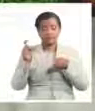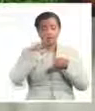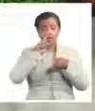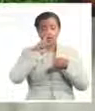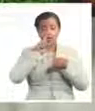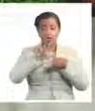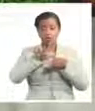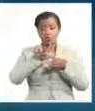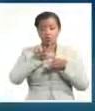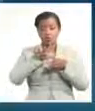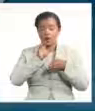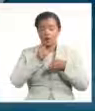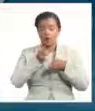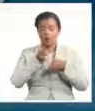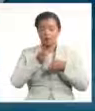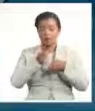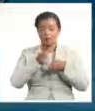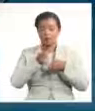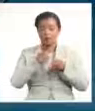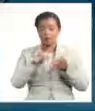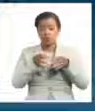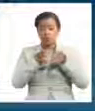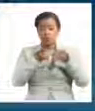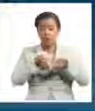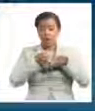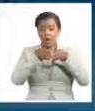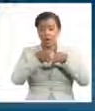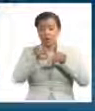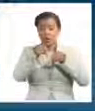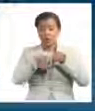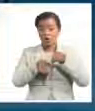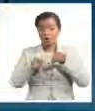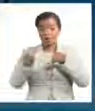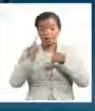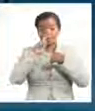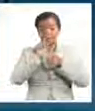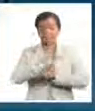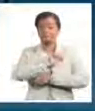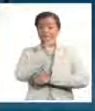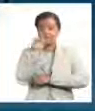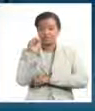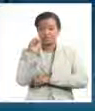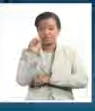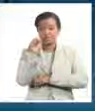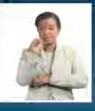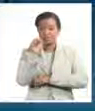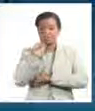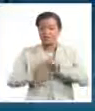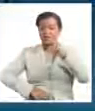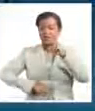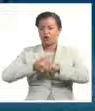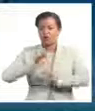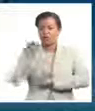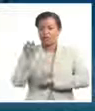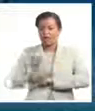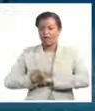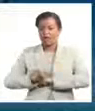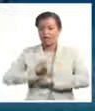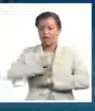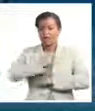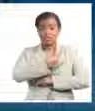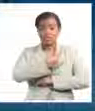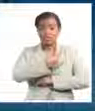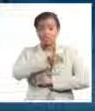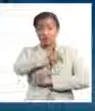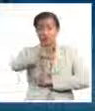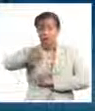beisbolera de Harlem los alazanes reforzados se despidieron hoy con su única Victoria del certamen al vencer a Italia cinco carreras por una Esta